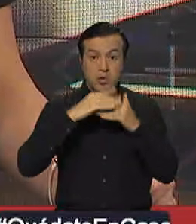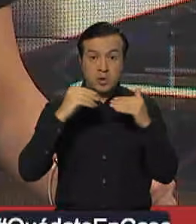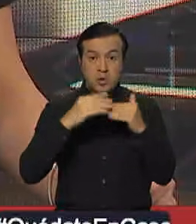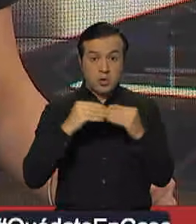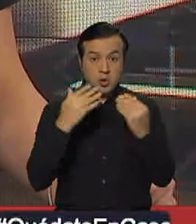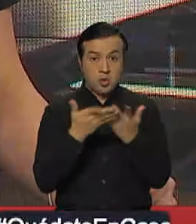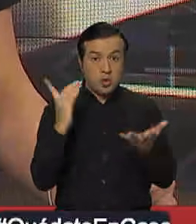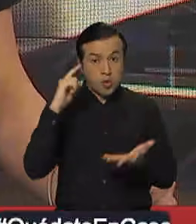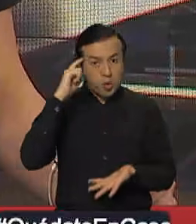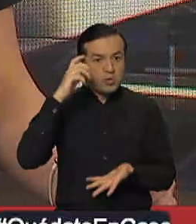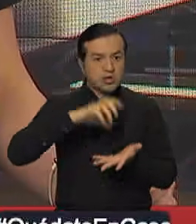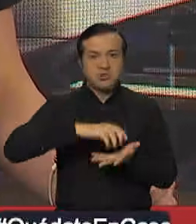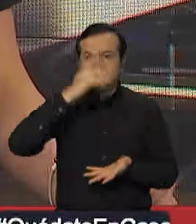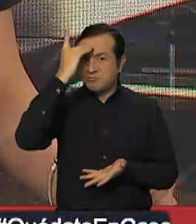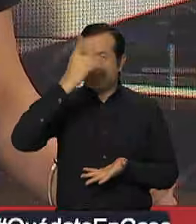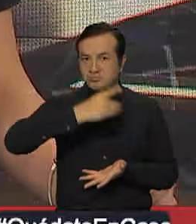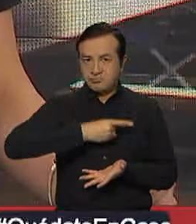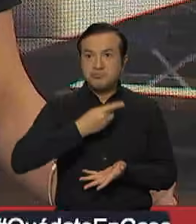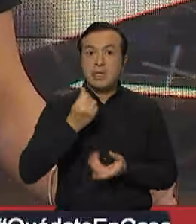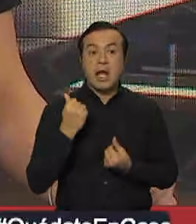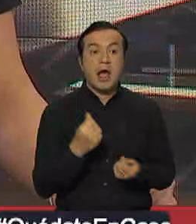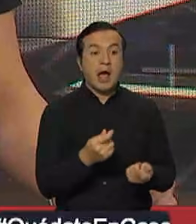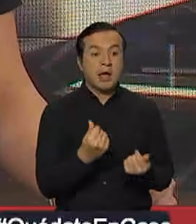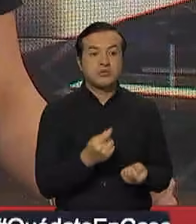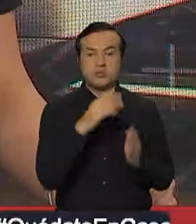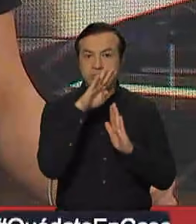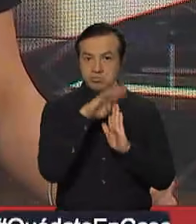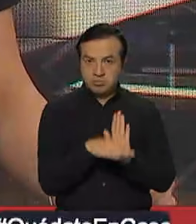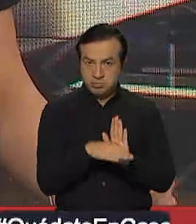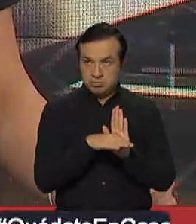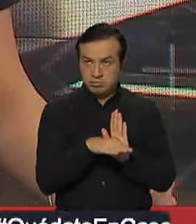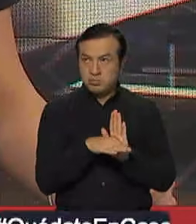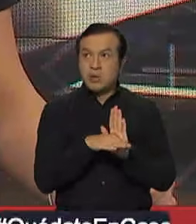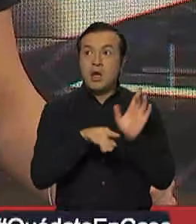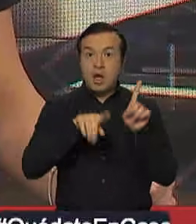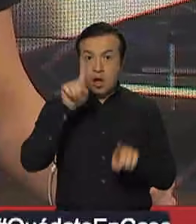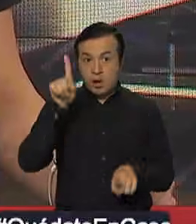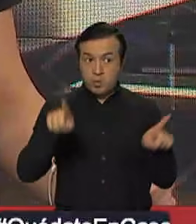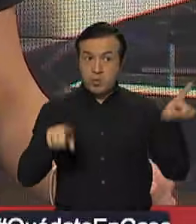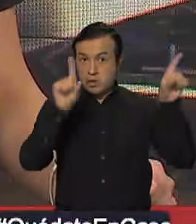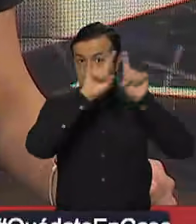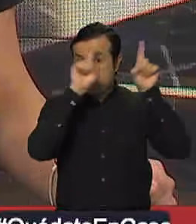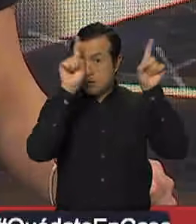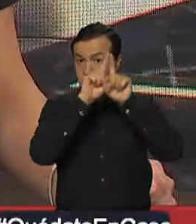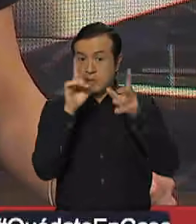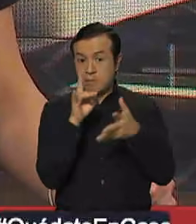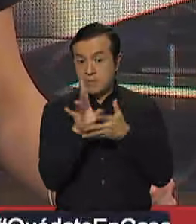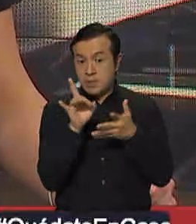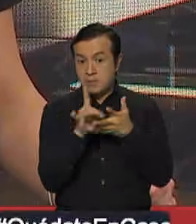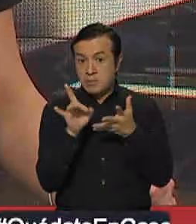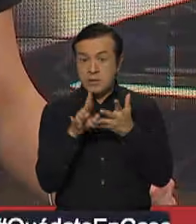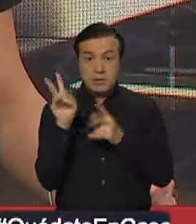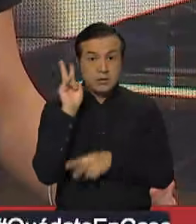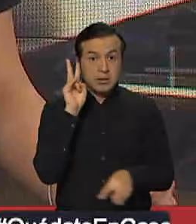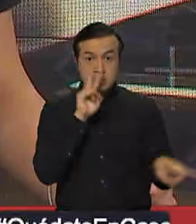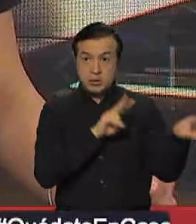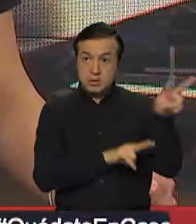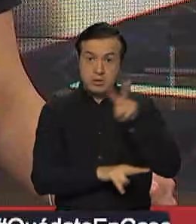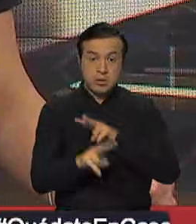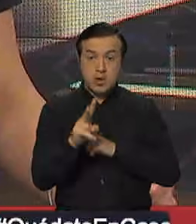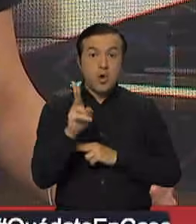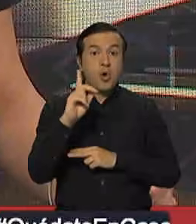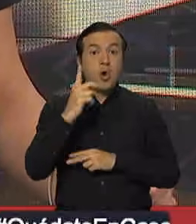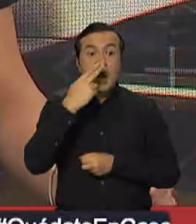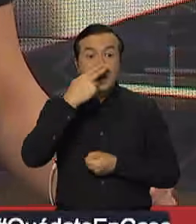razones, el gobierno resolvió recortar gastos con la fusión y eliminación de varias empresas. Está en análisis la eliminación de los subsidios